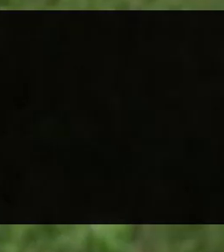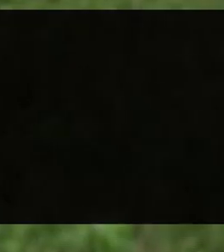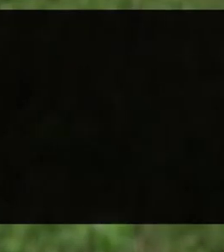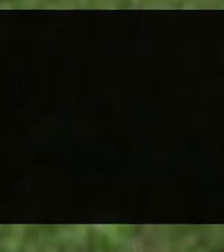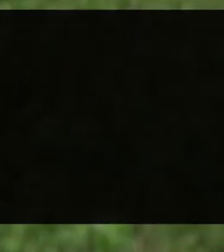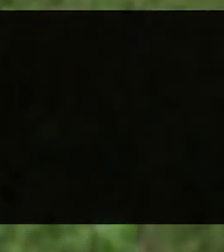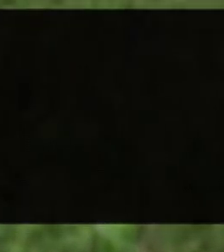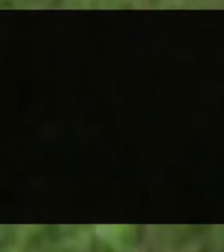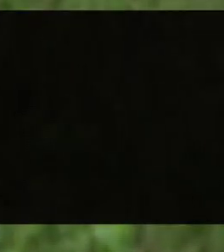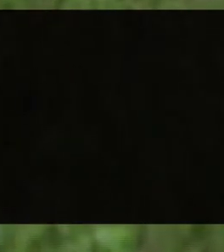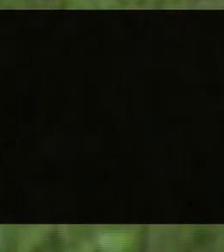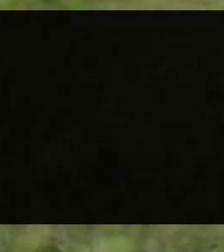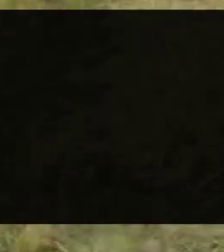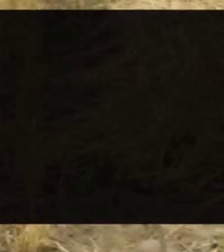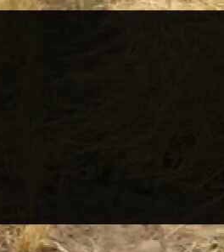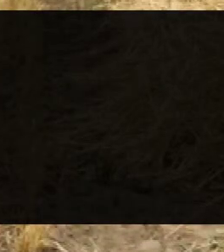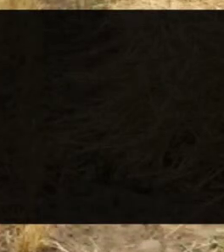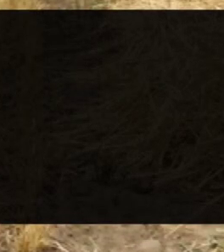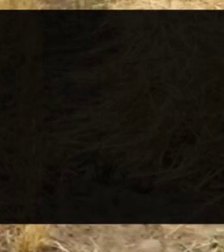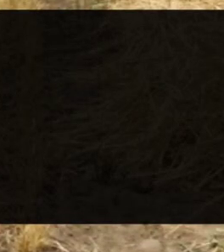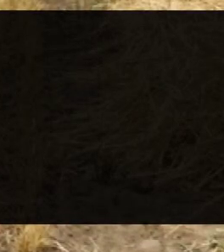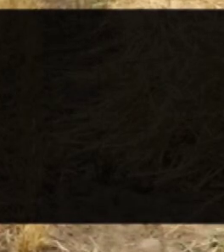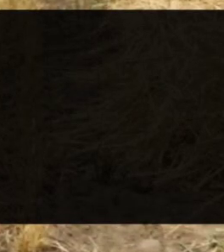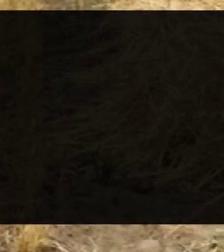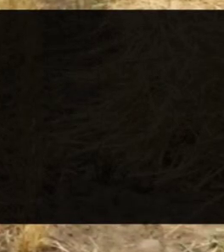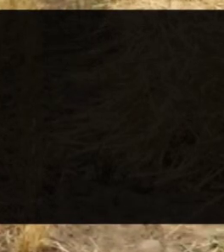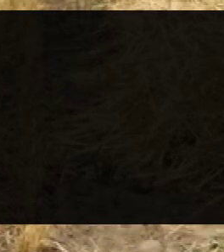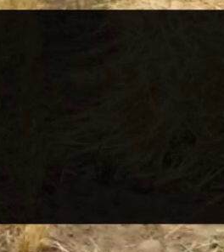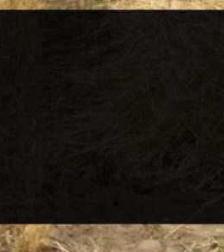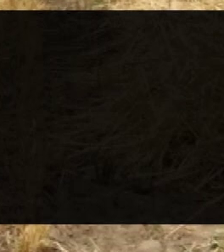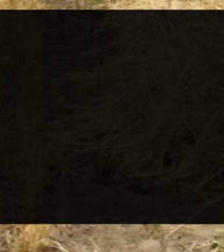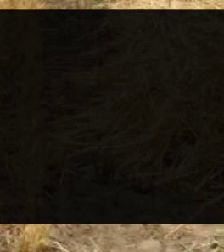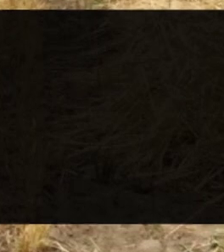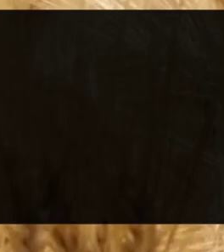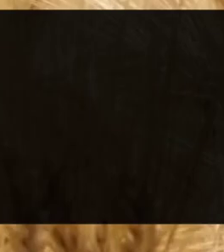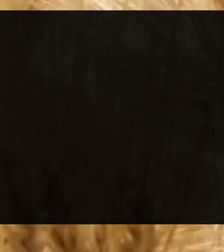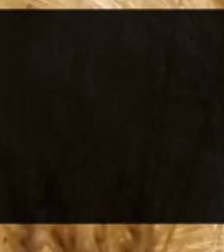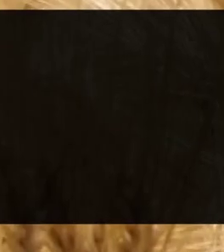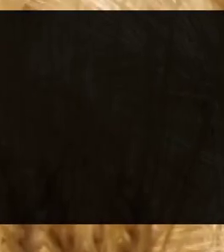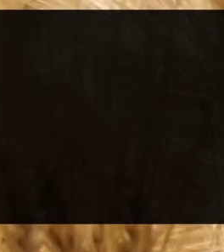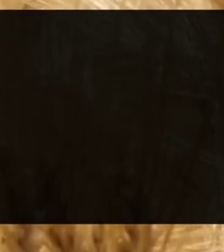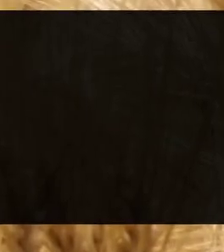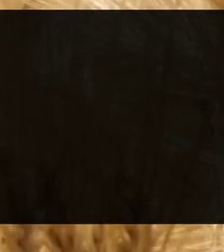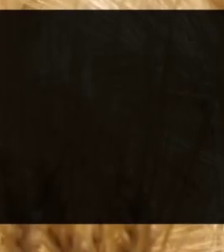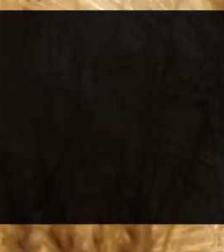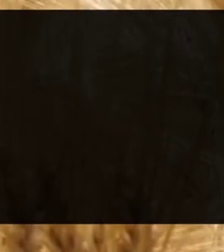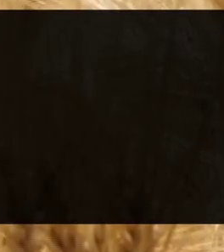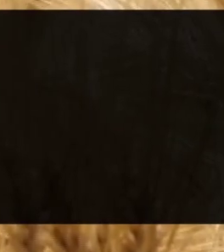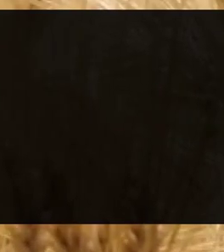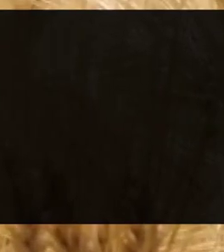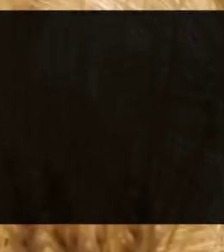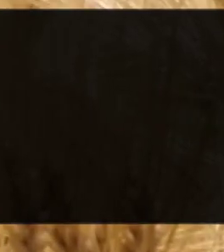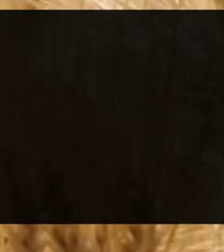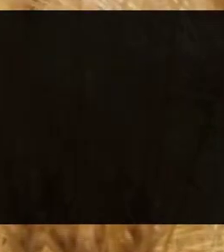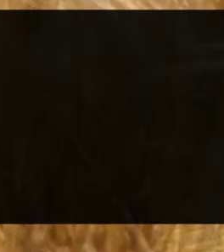se implantó el 3,5% de la superficie de cebada proyectada, que para este ciclo sería de 1.300.000 hectáreas.